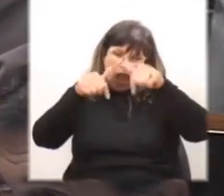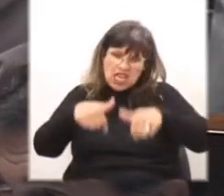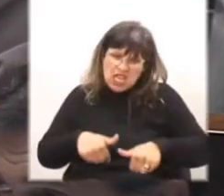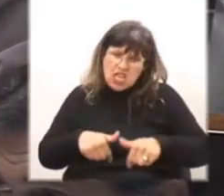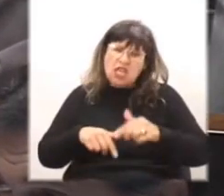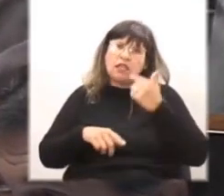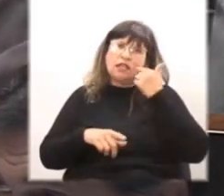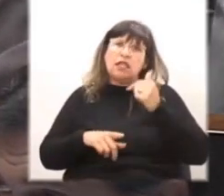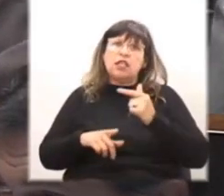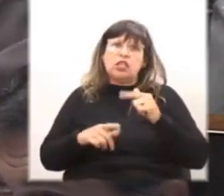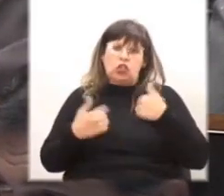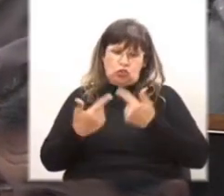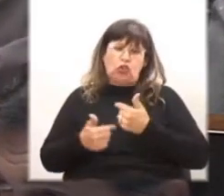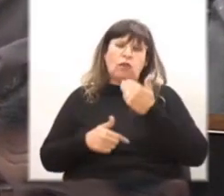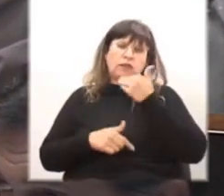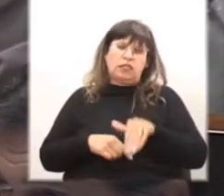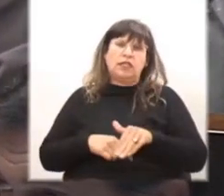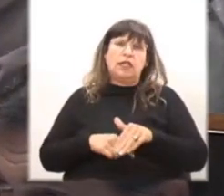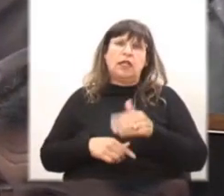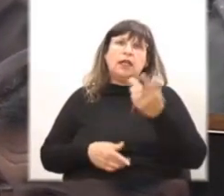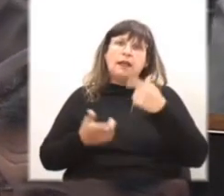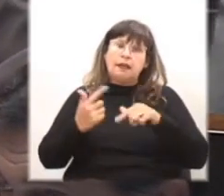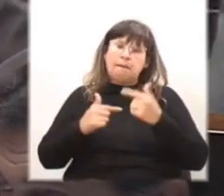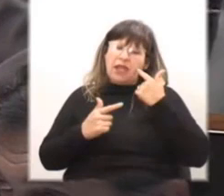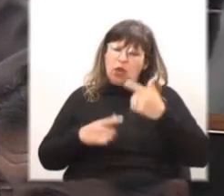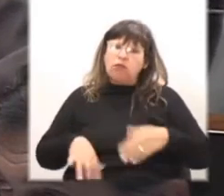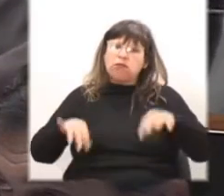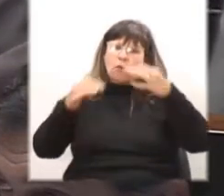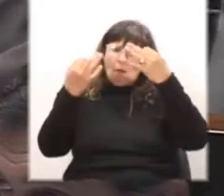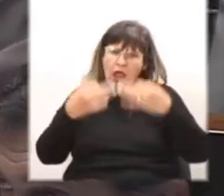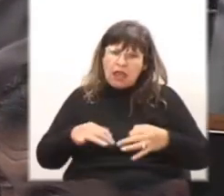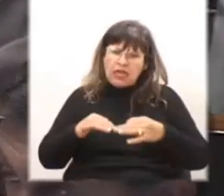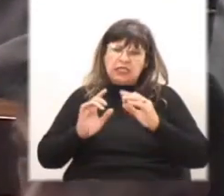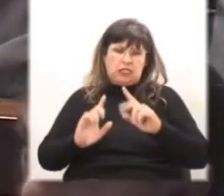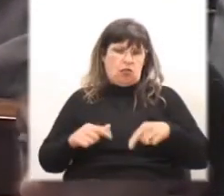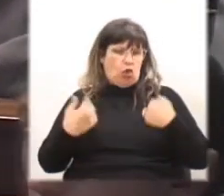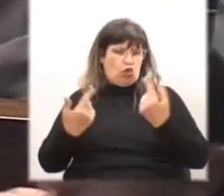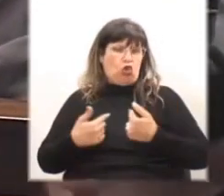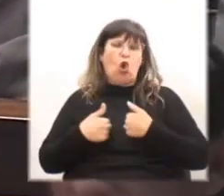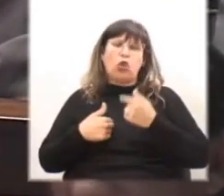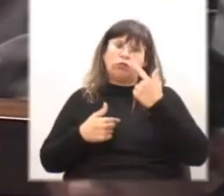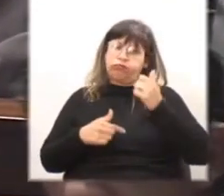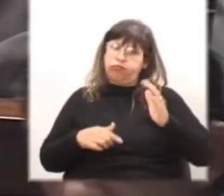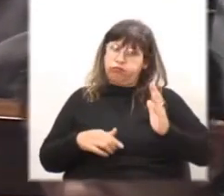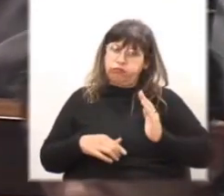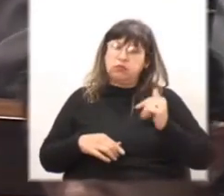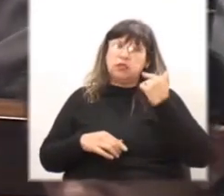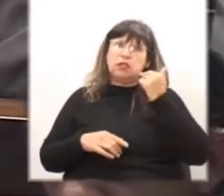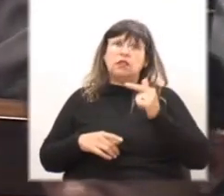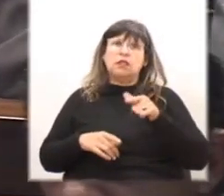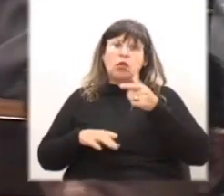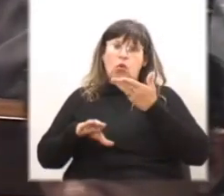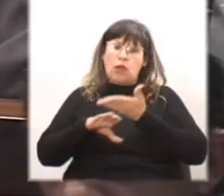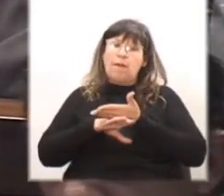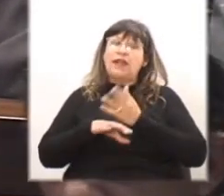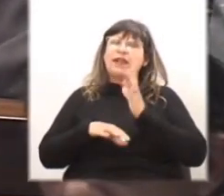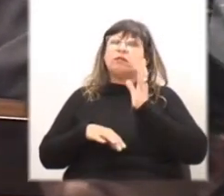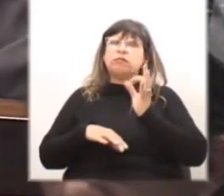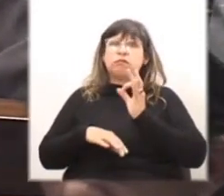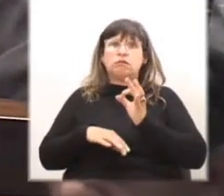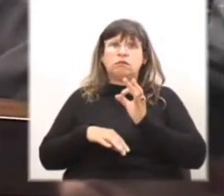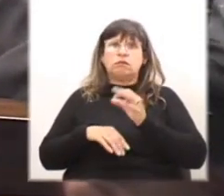y lo vamos a entender. Pero merece y merecemos todas y todos un